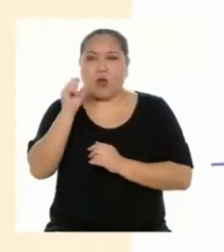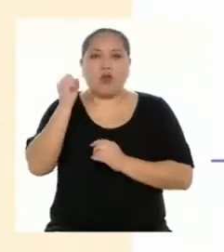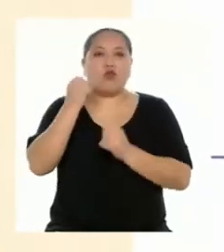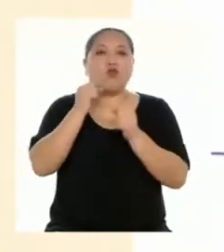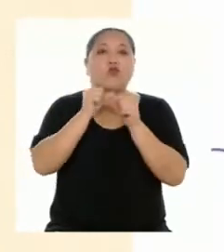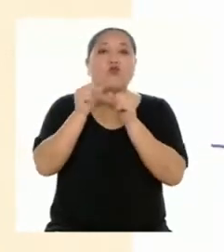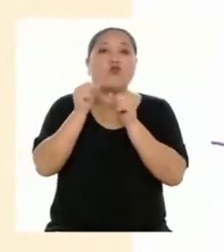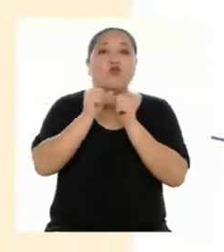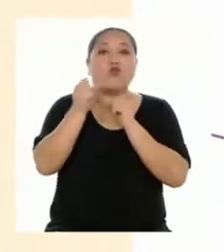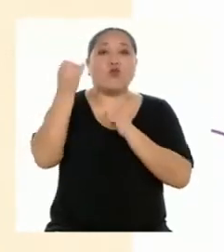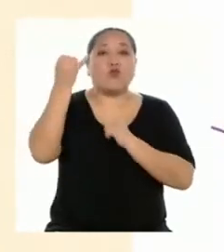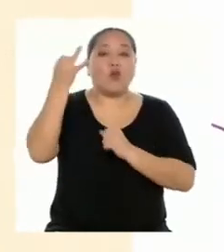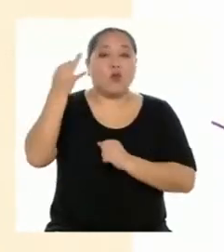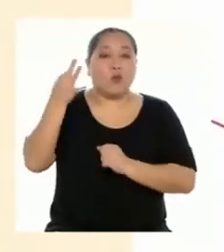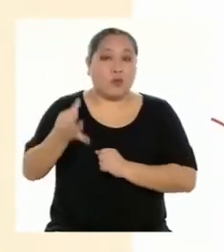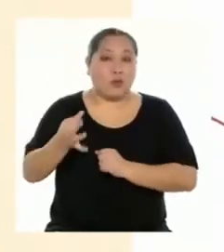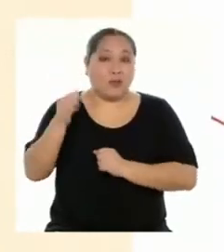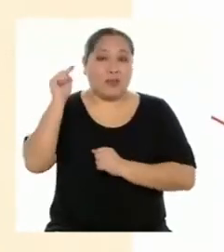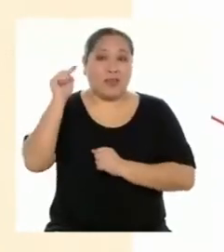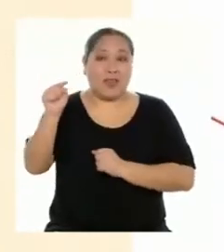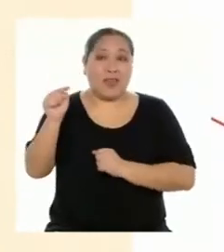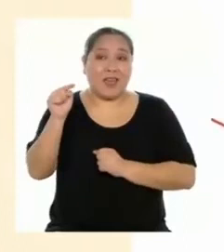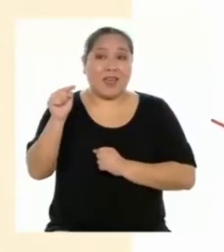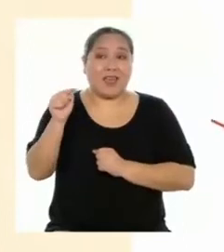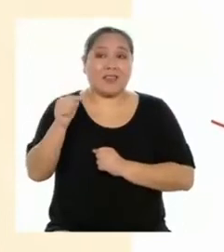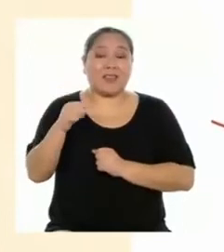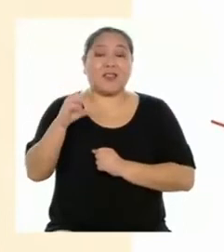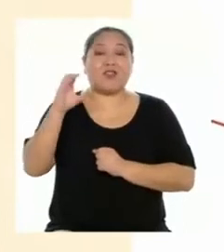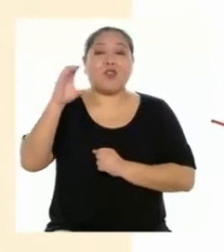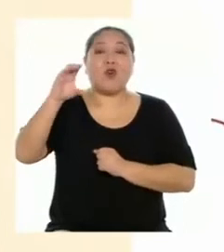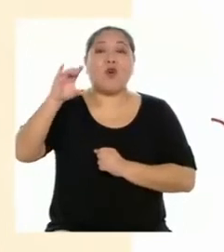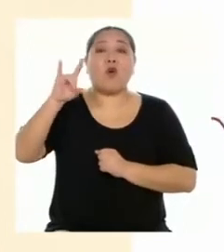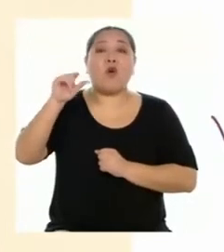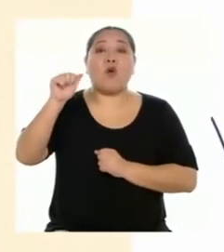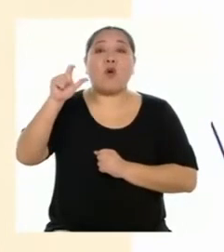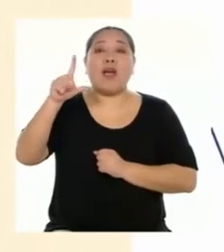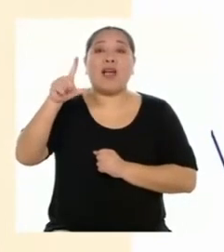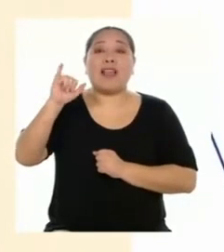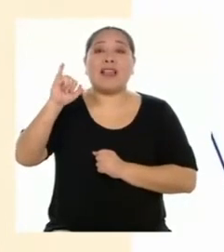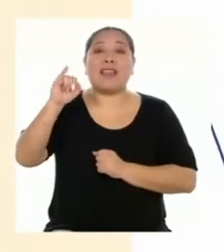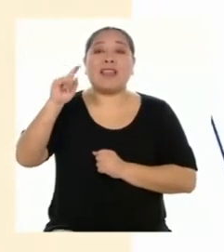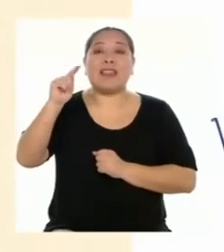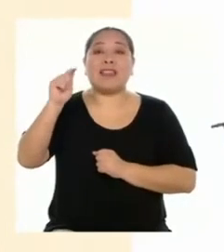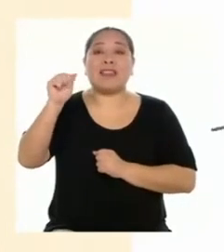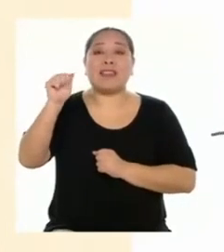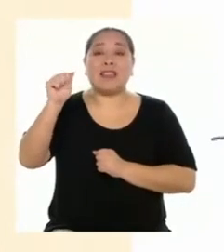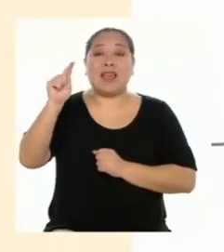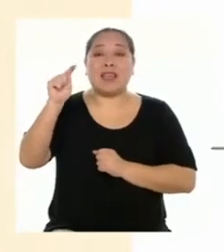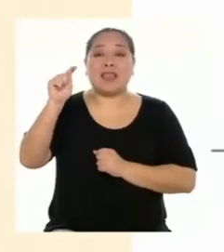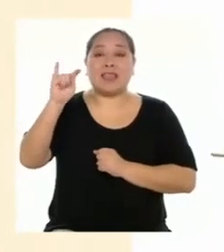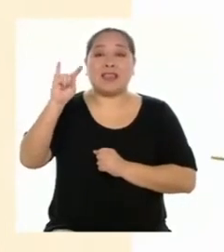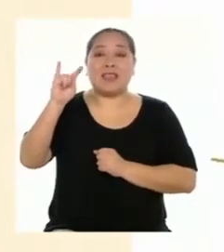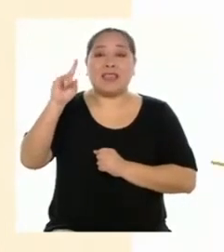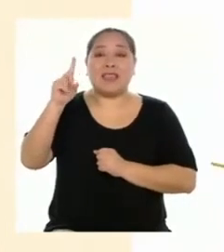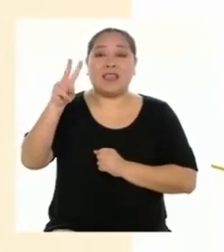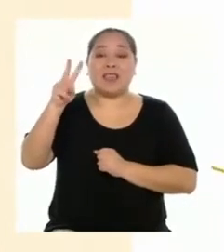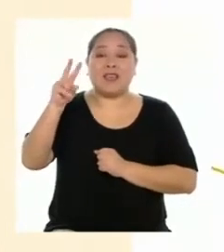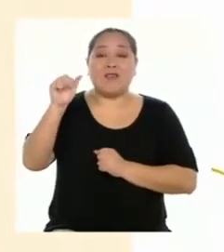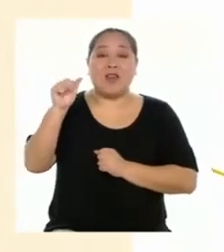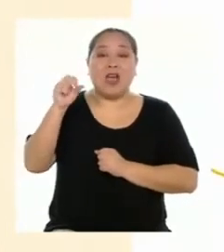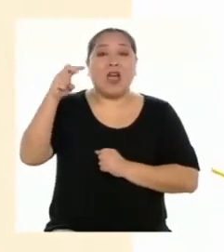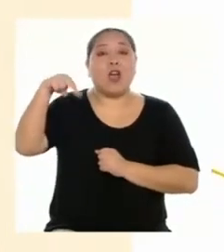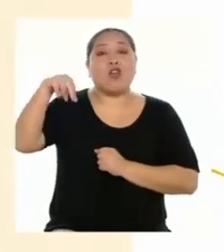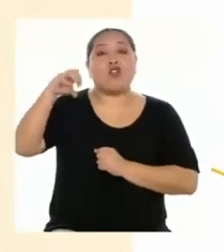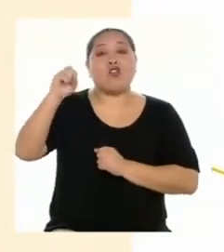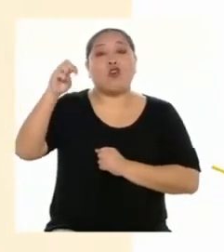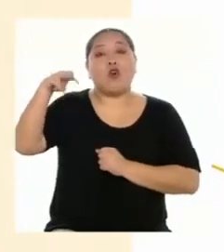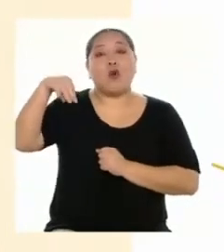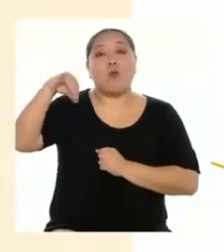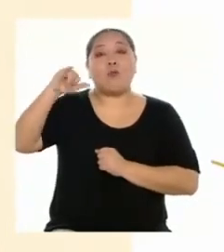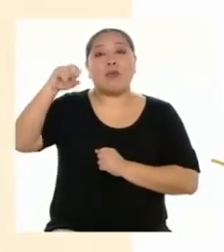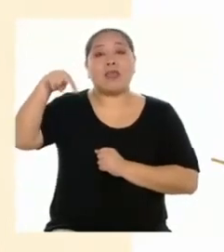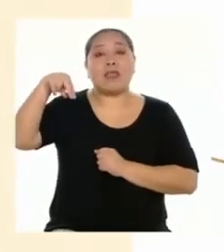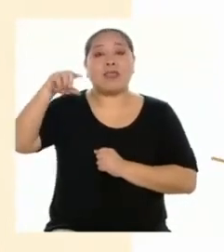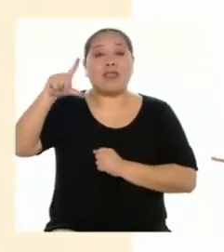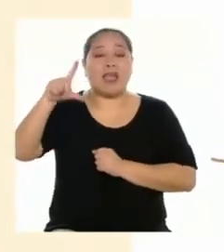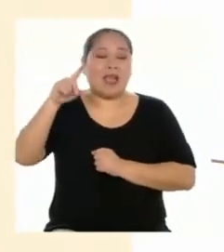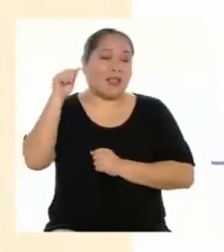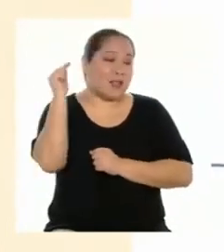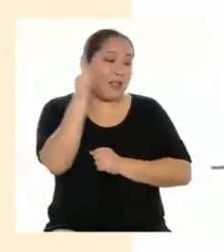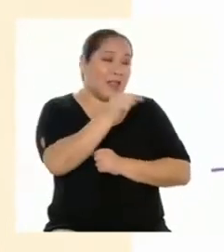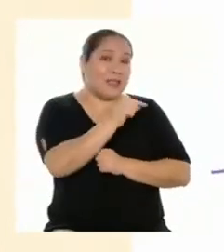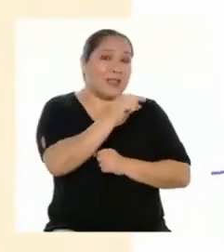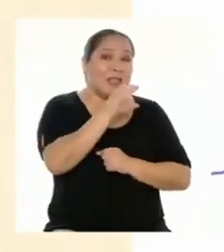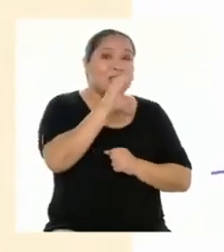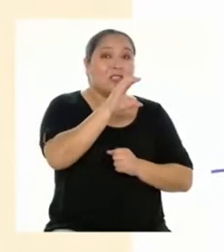numéricos, por lo cual es una variable cualitativa nominal. ¿Y las variables cuantitativas?